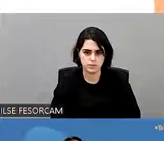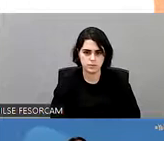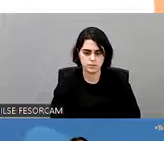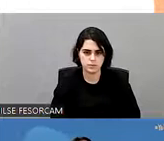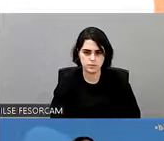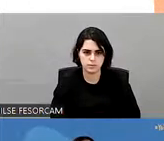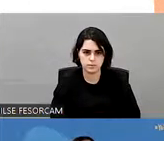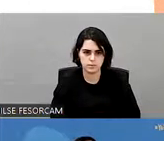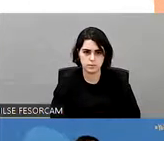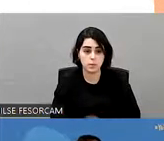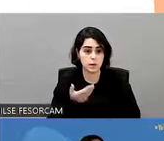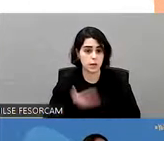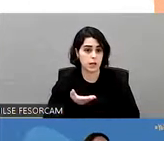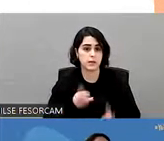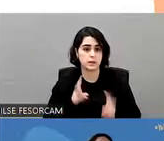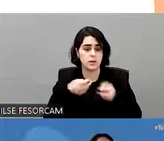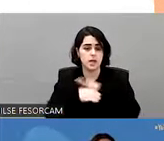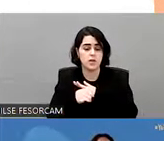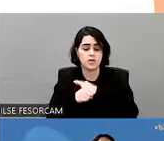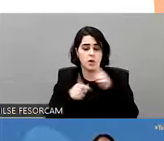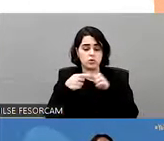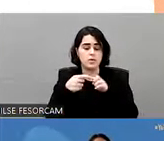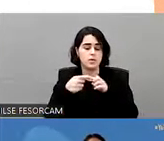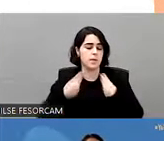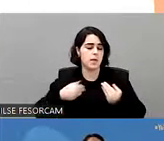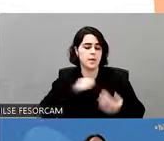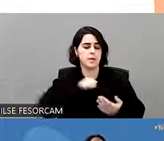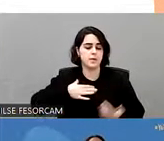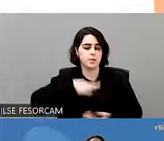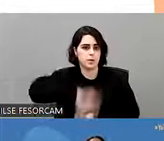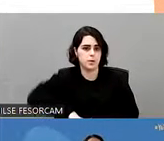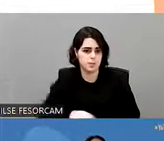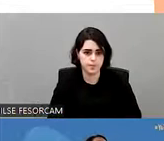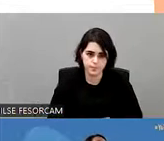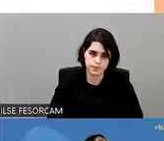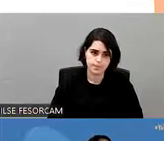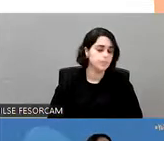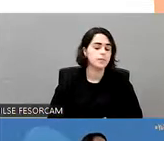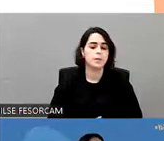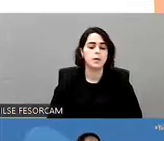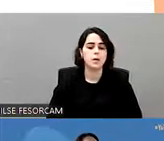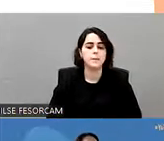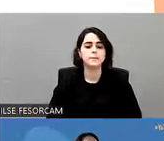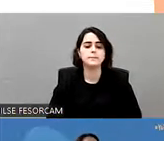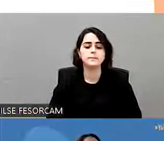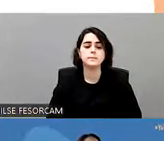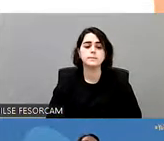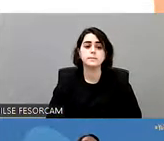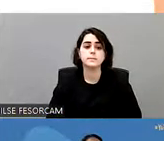independiente. Es importante la accesibilidad para tener una vida independiente. La